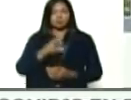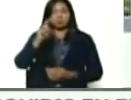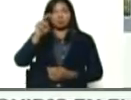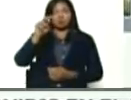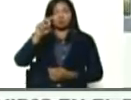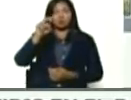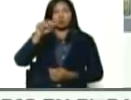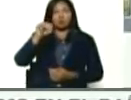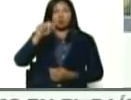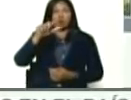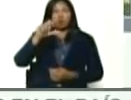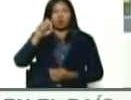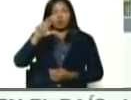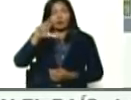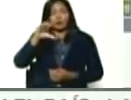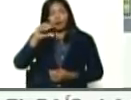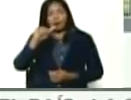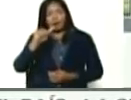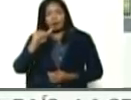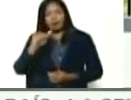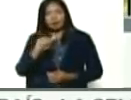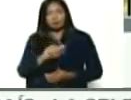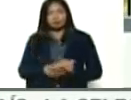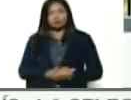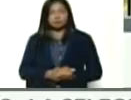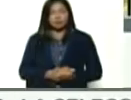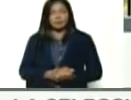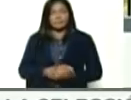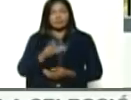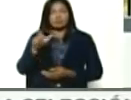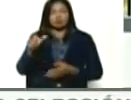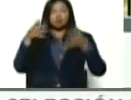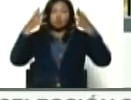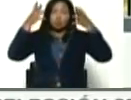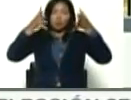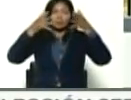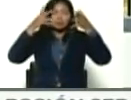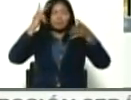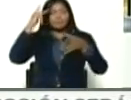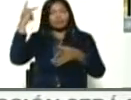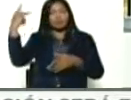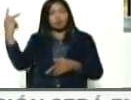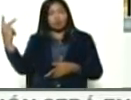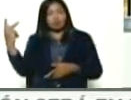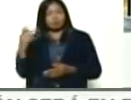gran garcía lorca seres educativos ser pedagógicos